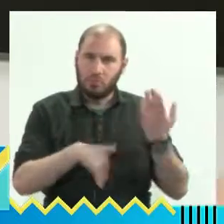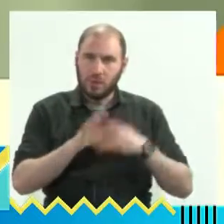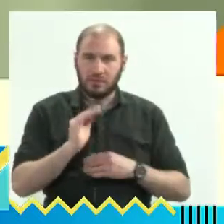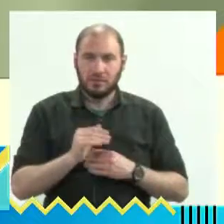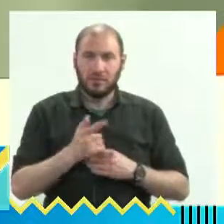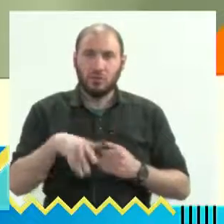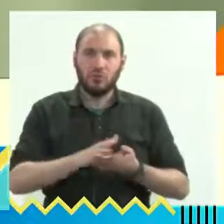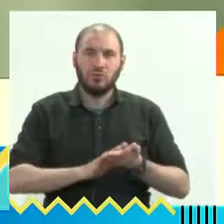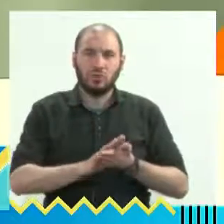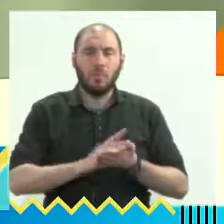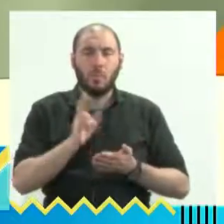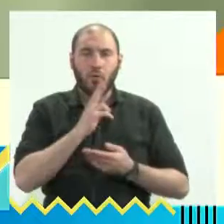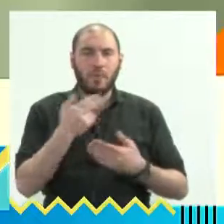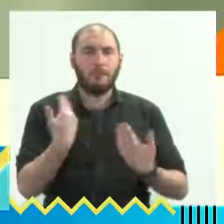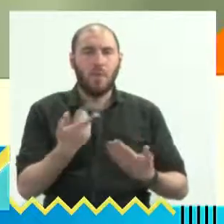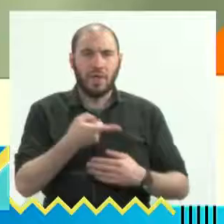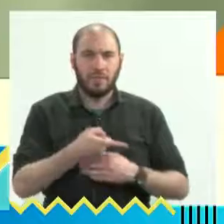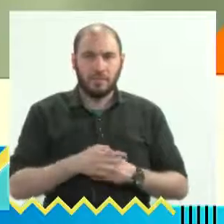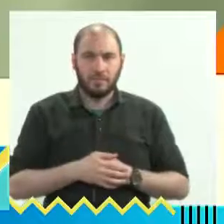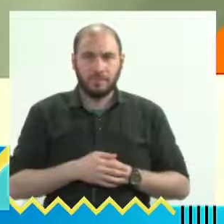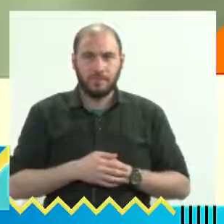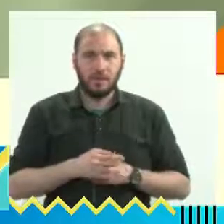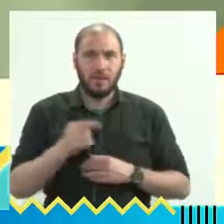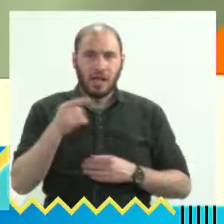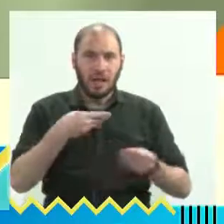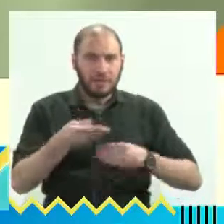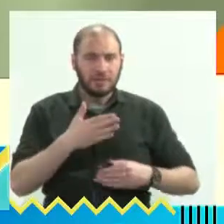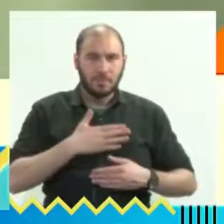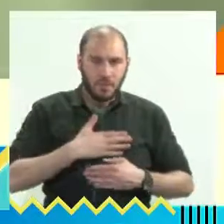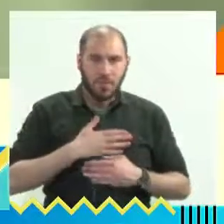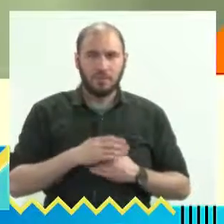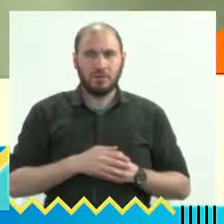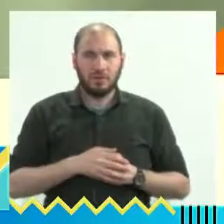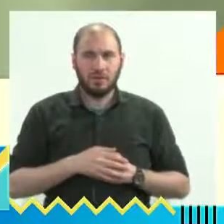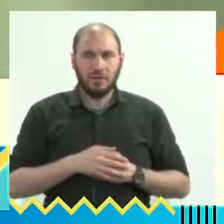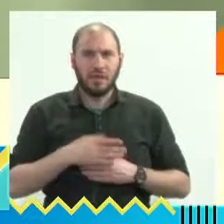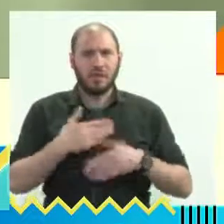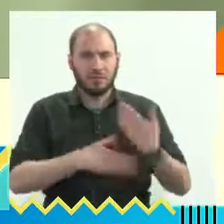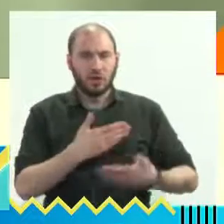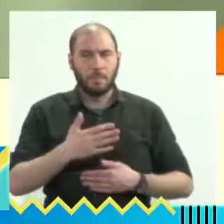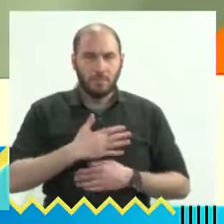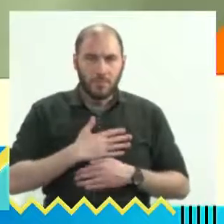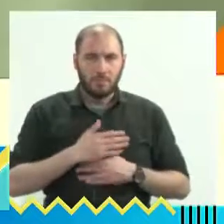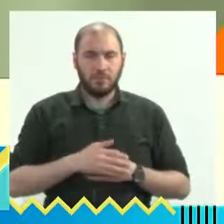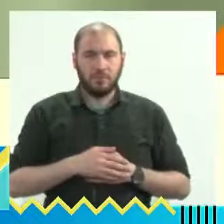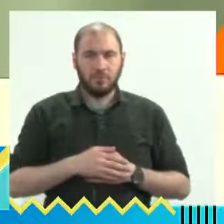que buscar la salida de que la mujer pueda hacer su propia empresa, su propio desarrollo,